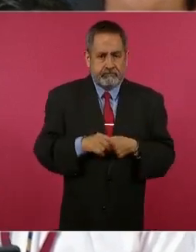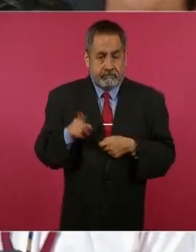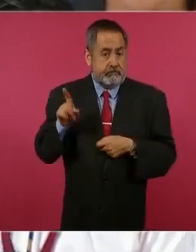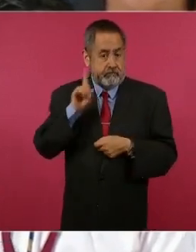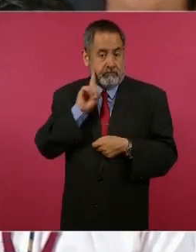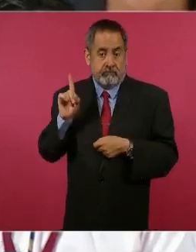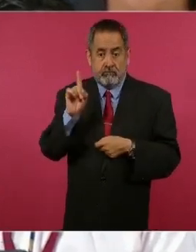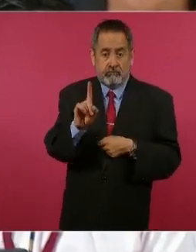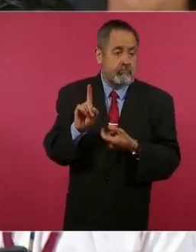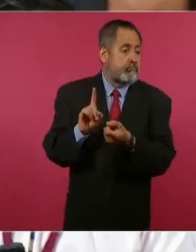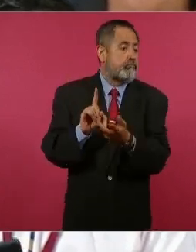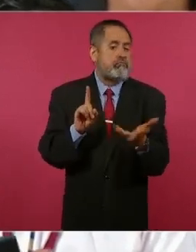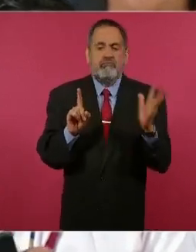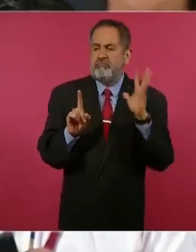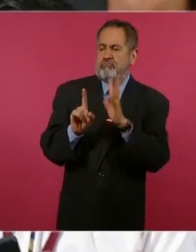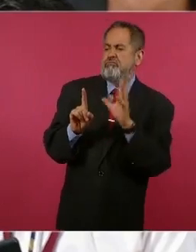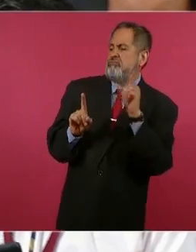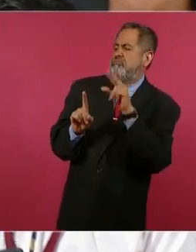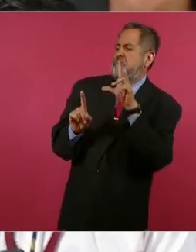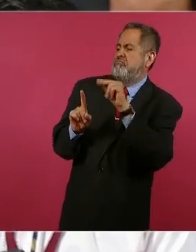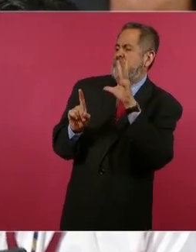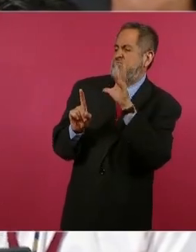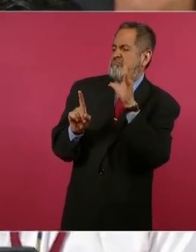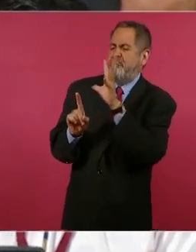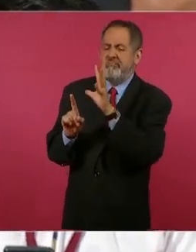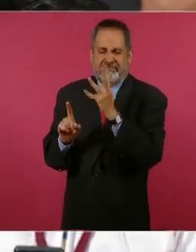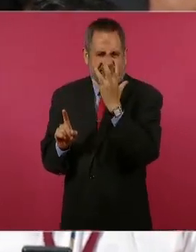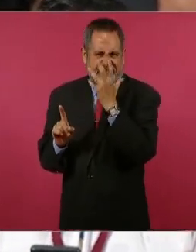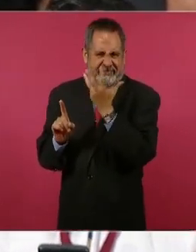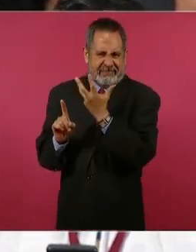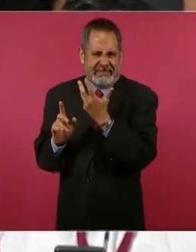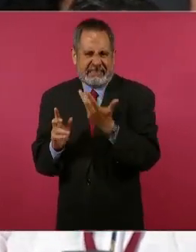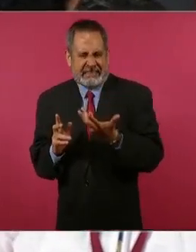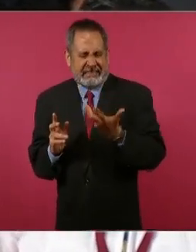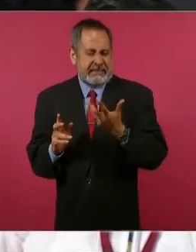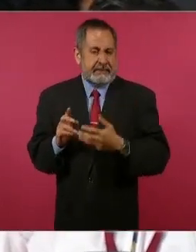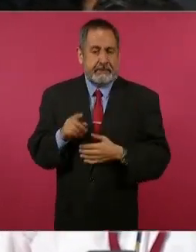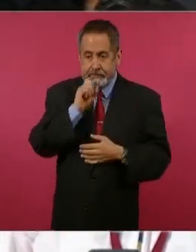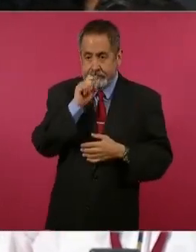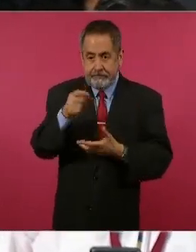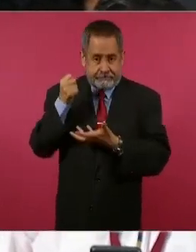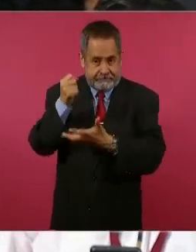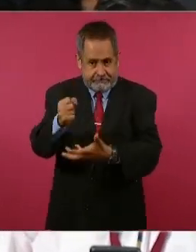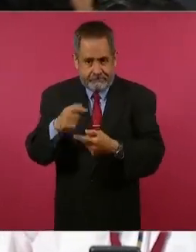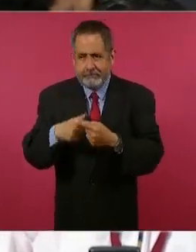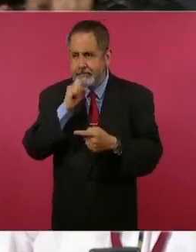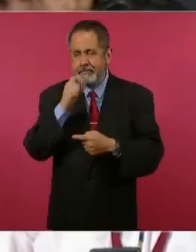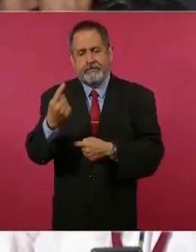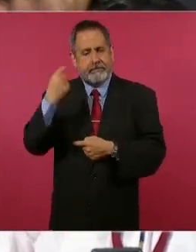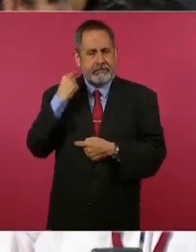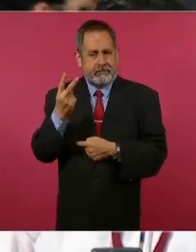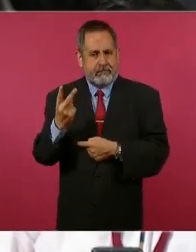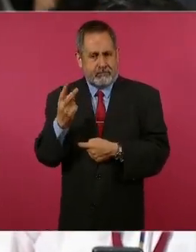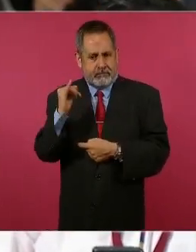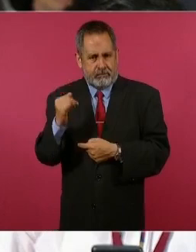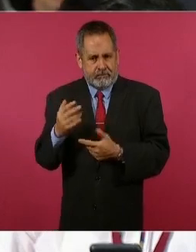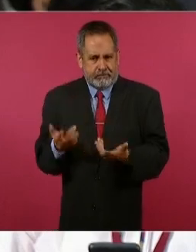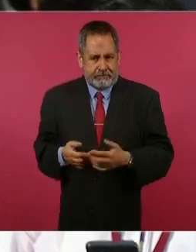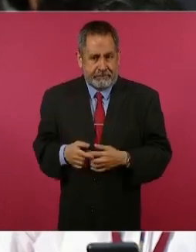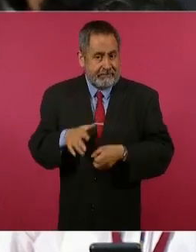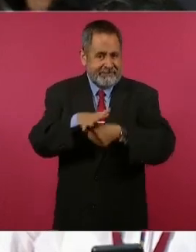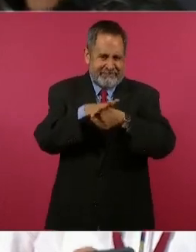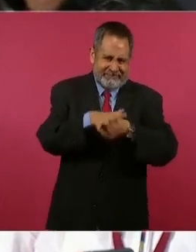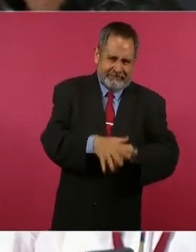a la hora de elegir el presupuesto y por supuesto en el contexto de la elección del pasado 2 de junio. Ahí las